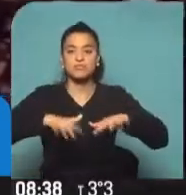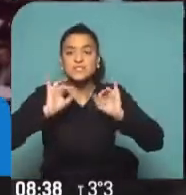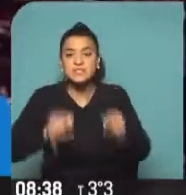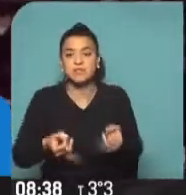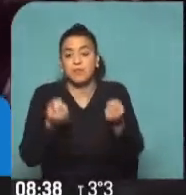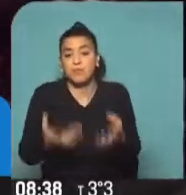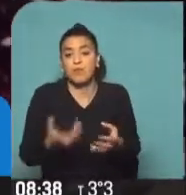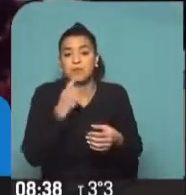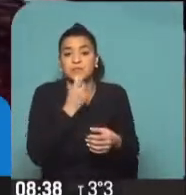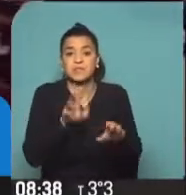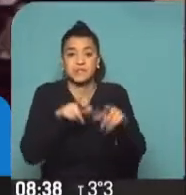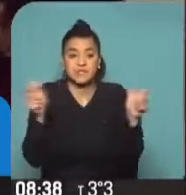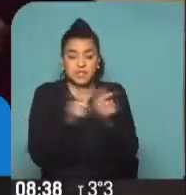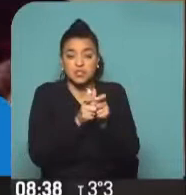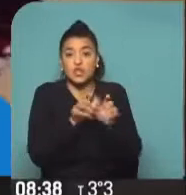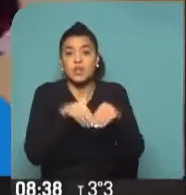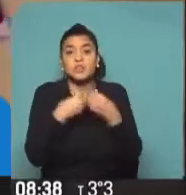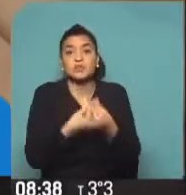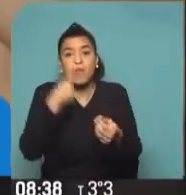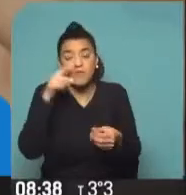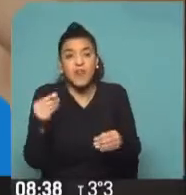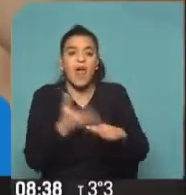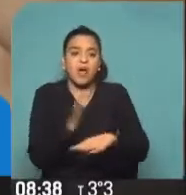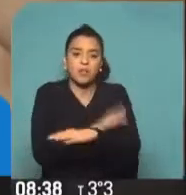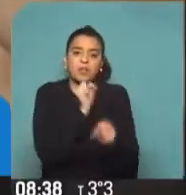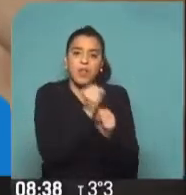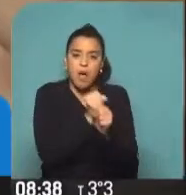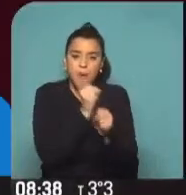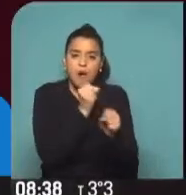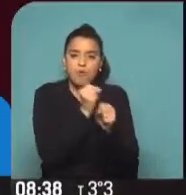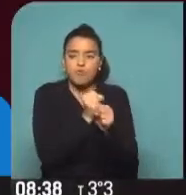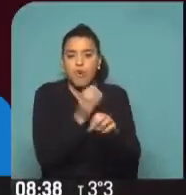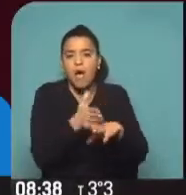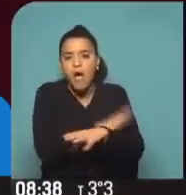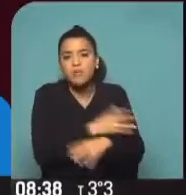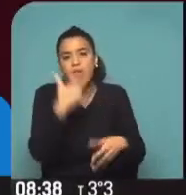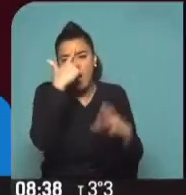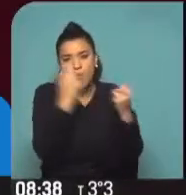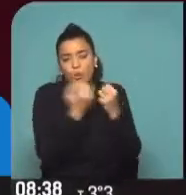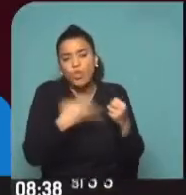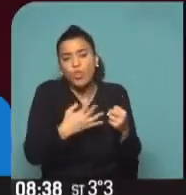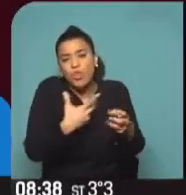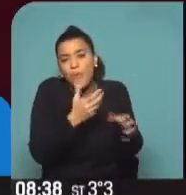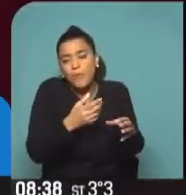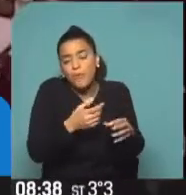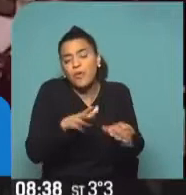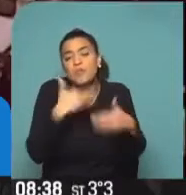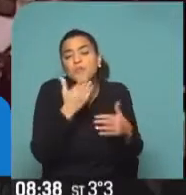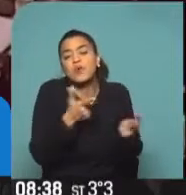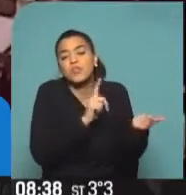es el resultado final de un trabajo previo, trabajo en comisiones, de acuerdos a los que tienen que llegar más allá de las diferencias